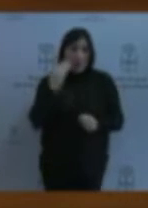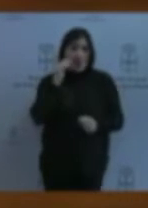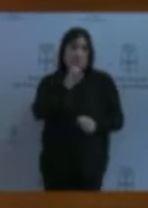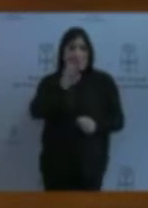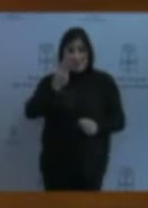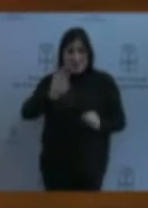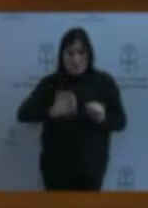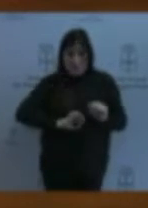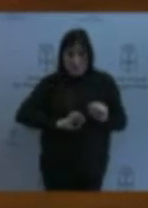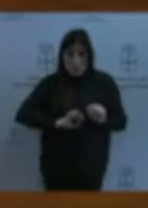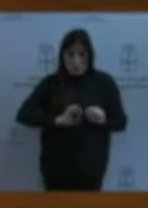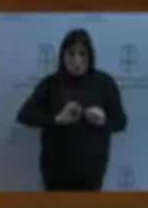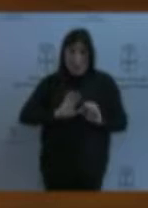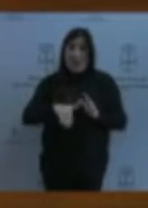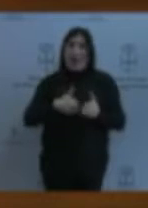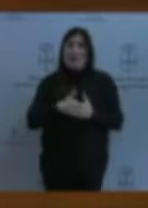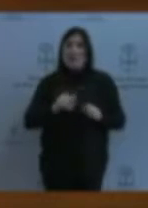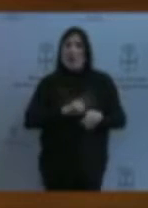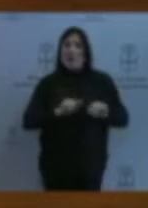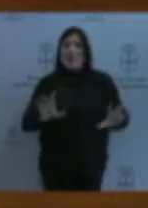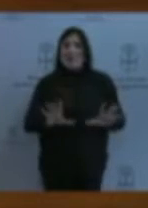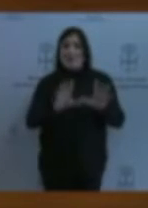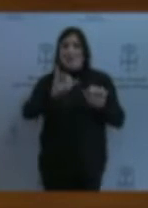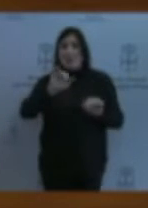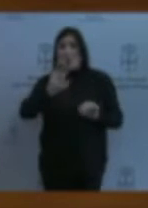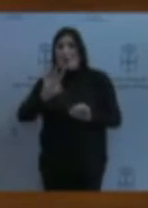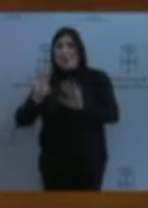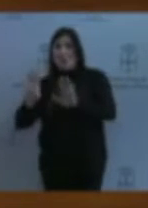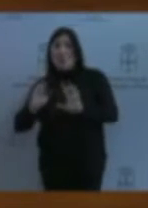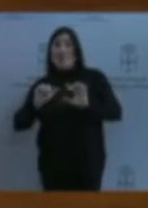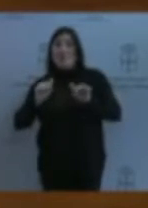10:49 se pasó a la fase de emergencia,